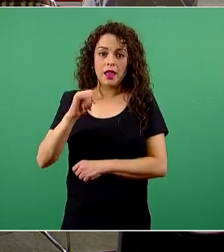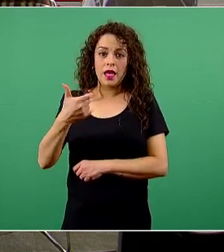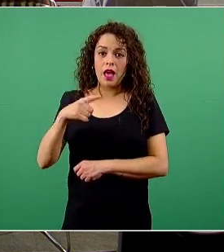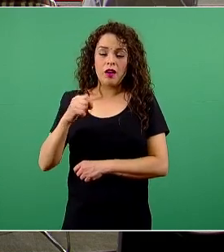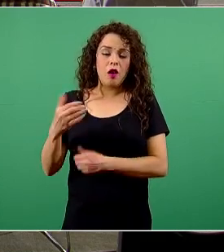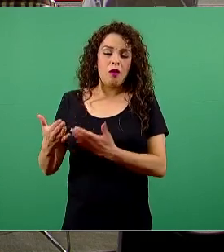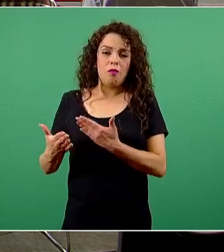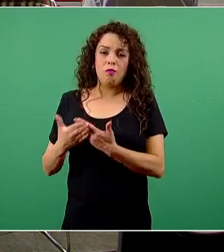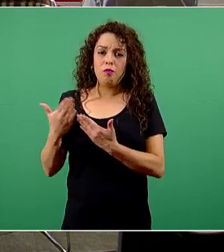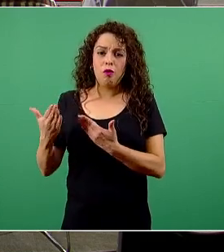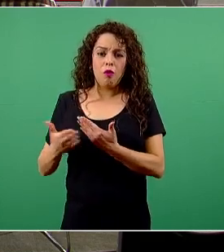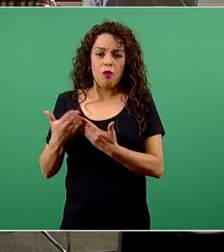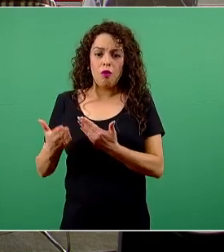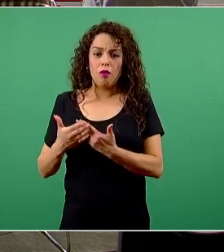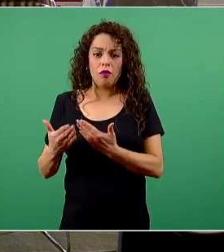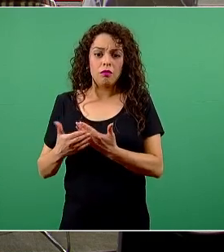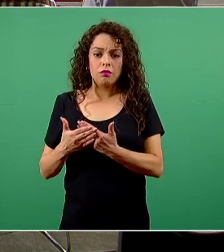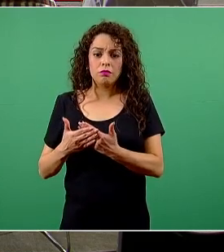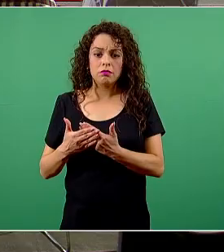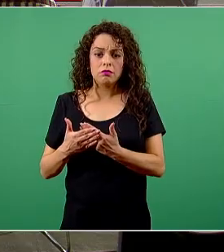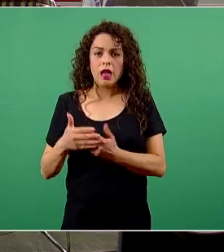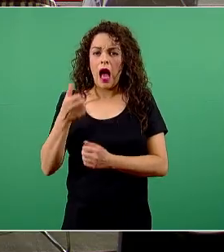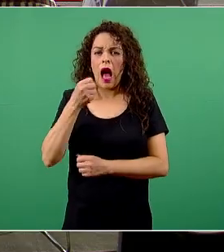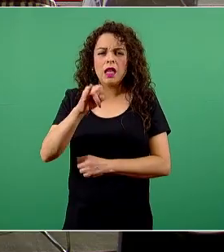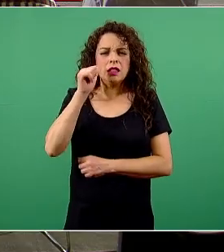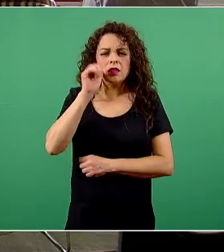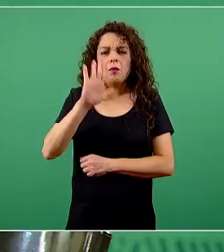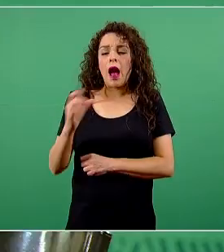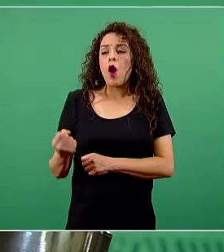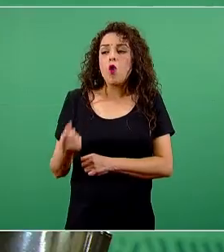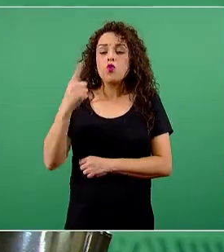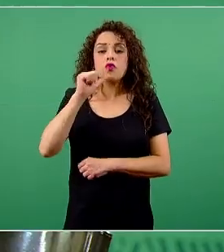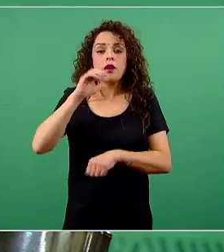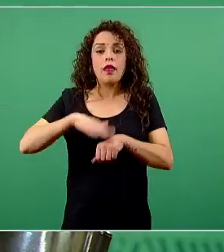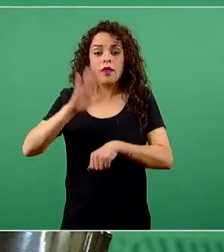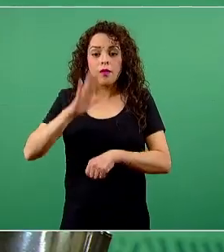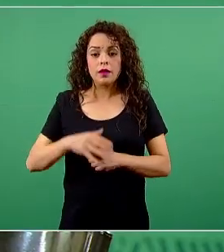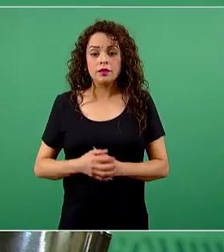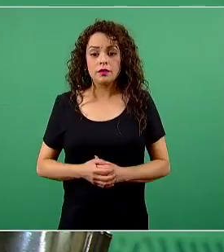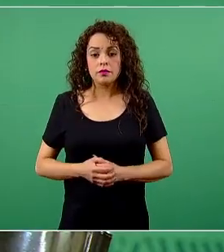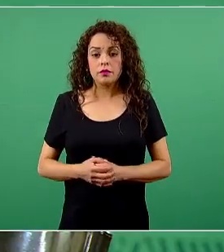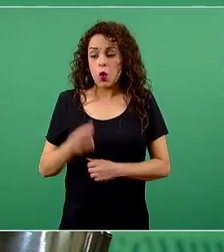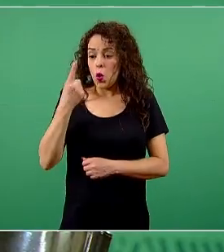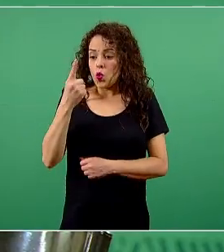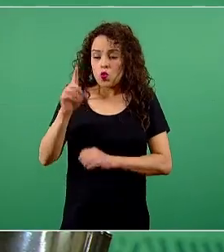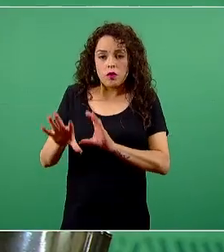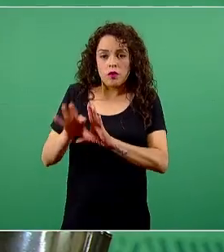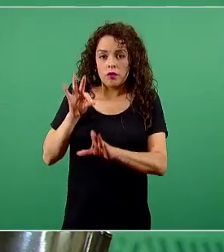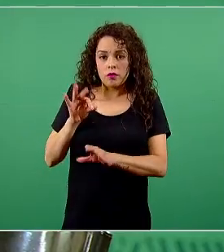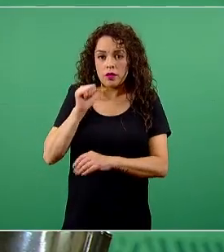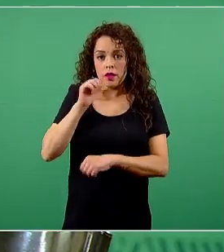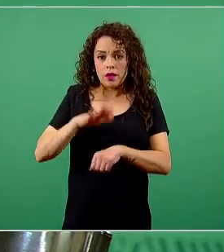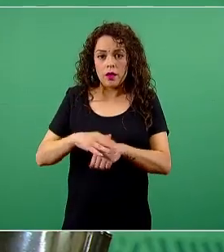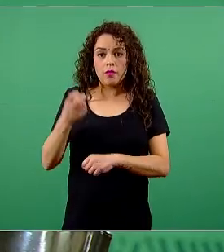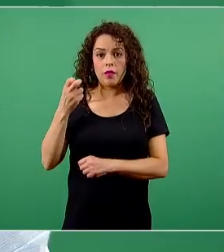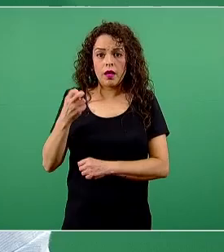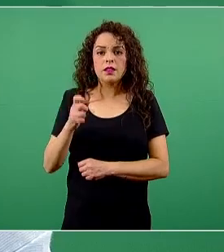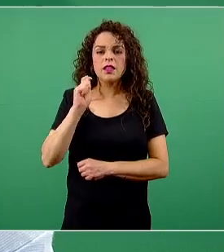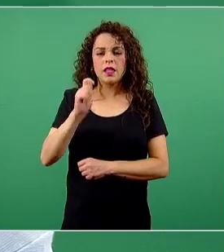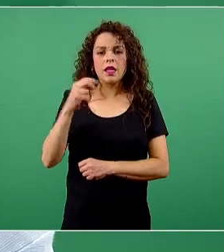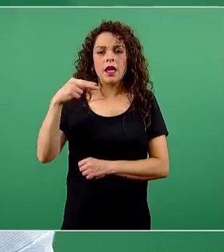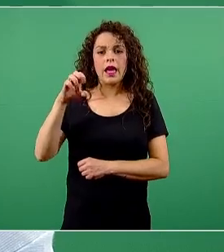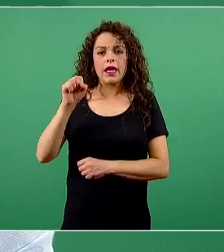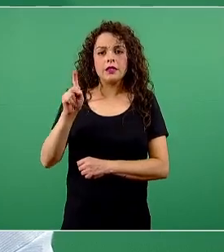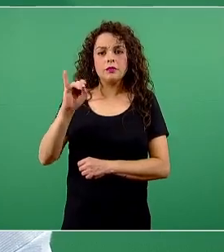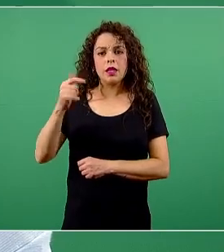casi siempre uno de ellos. En el caso de las vacunas contra el SARS-CoV-2, es una de ellas, es la proteína de espiga,